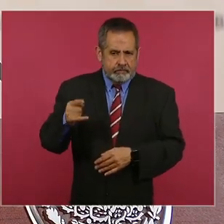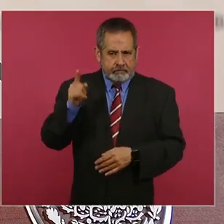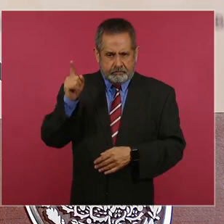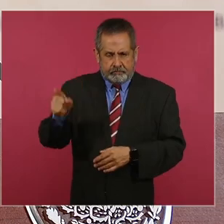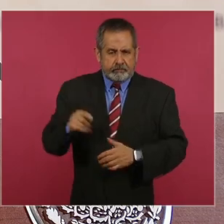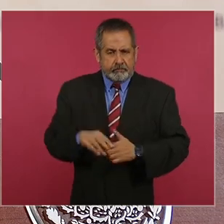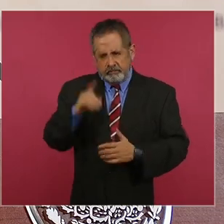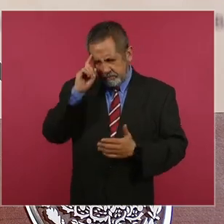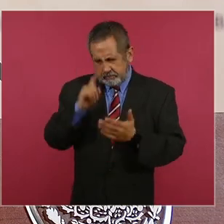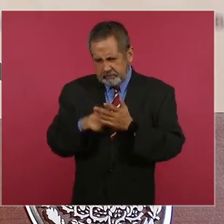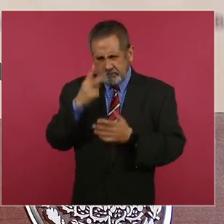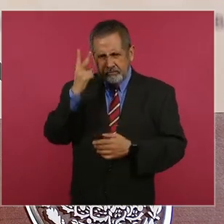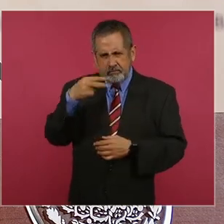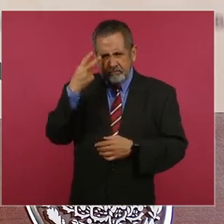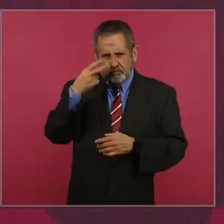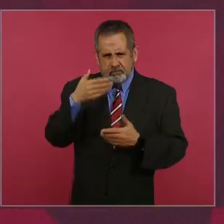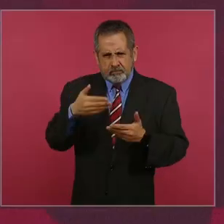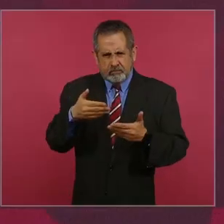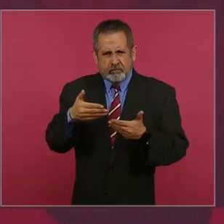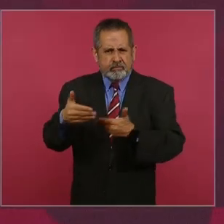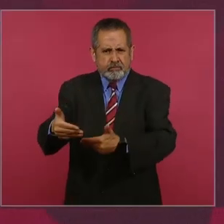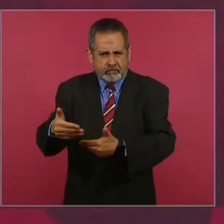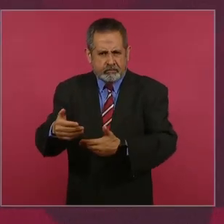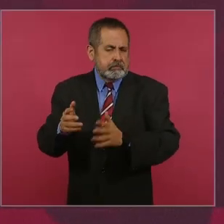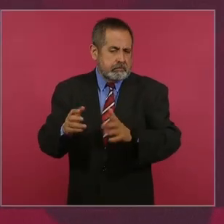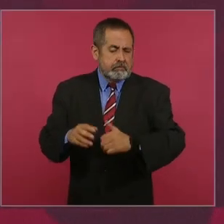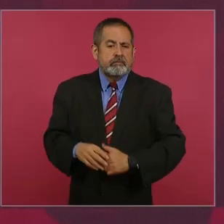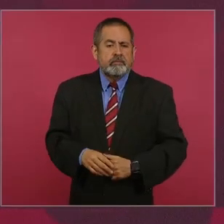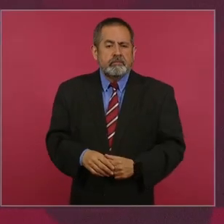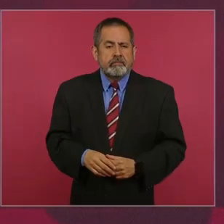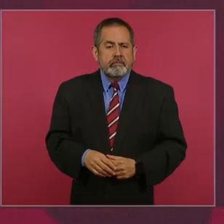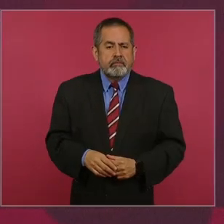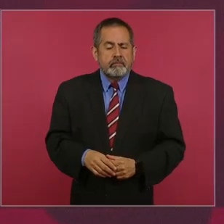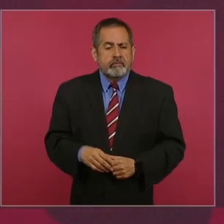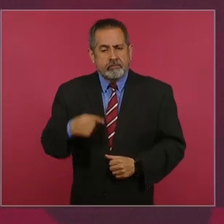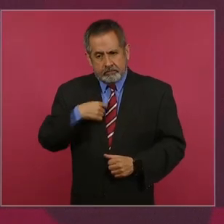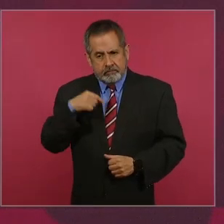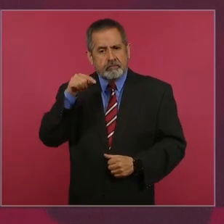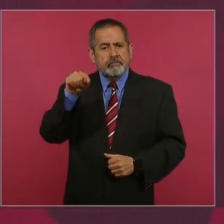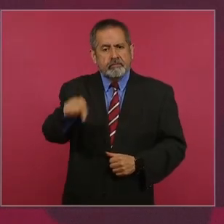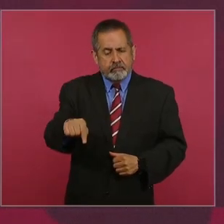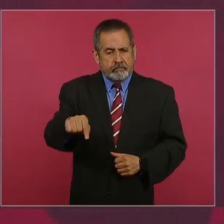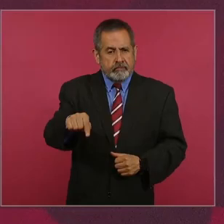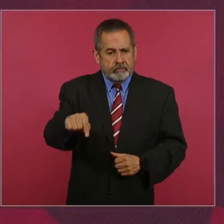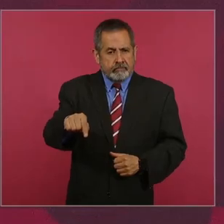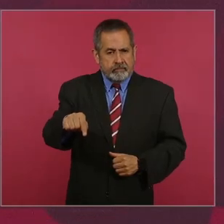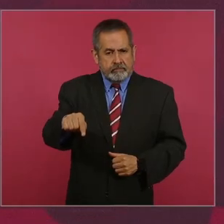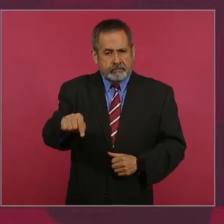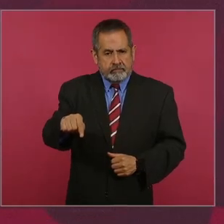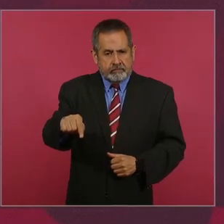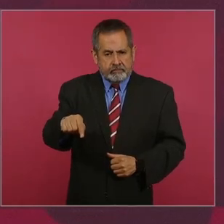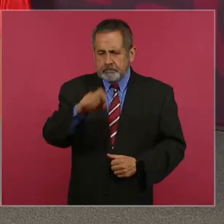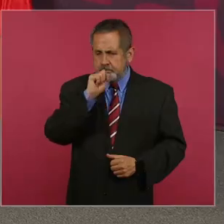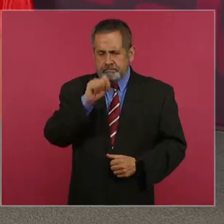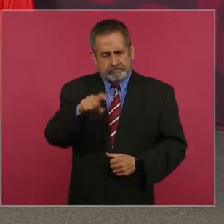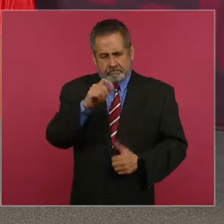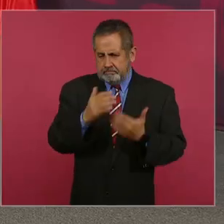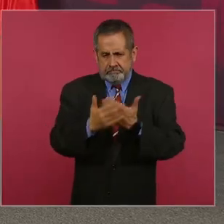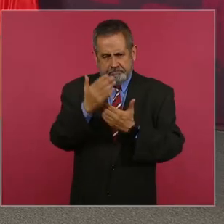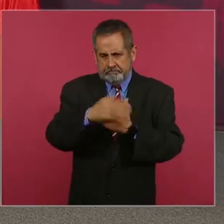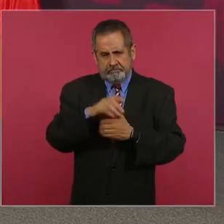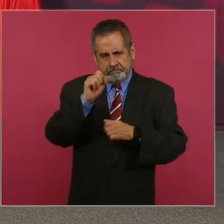creo que son dos horas sí nosotros vamos a estar allá a la misma hora